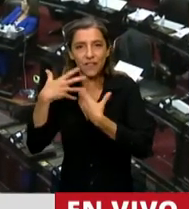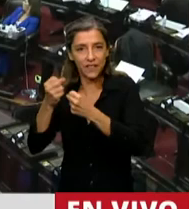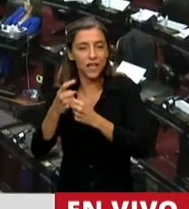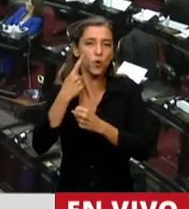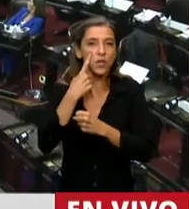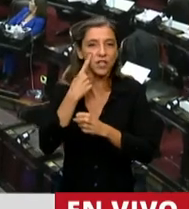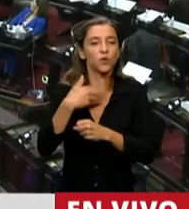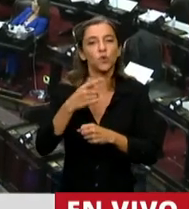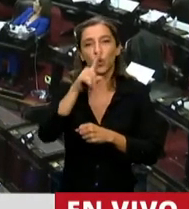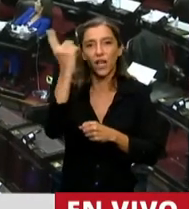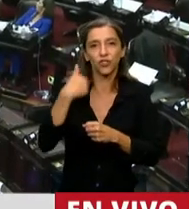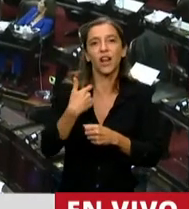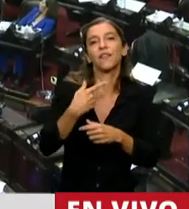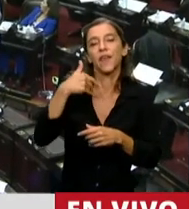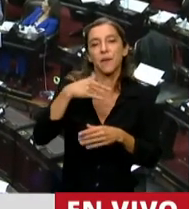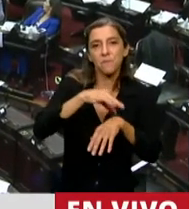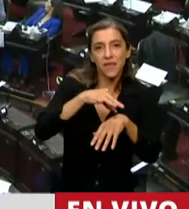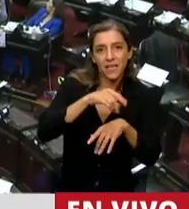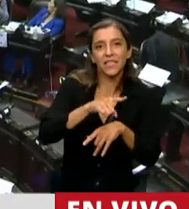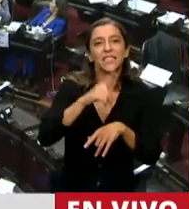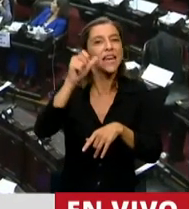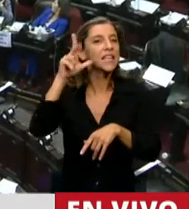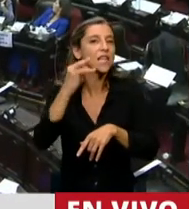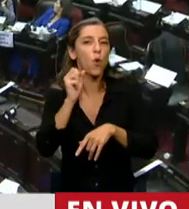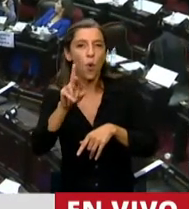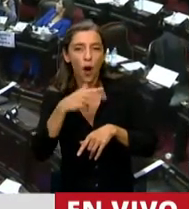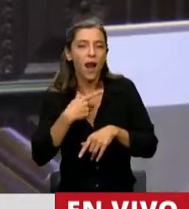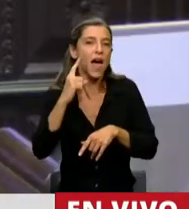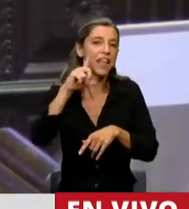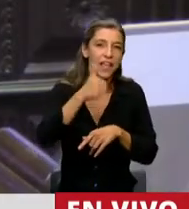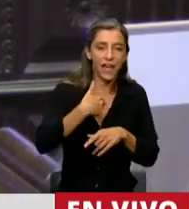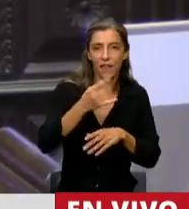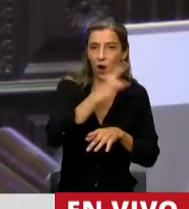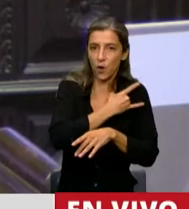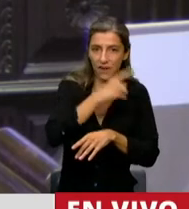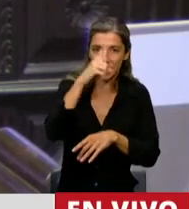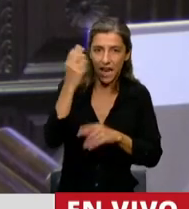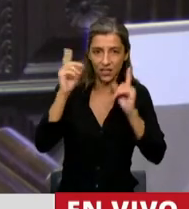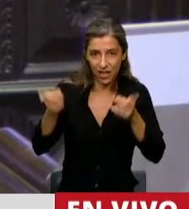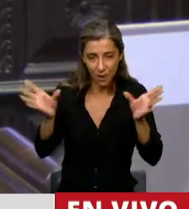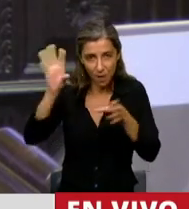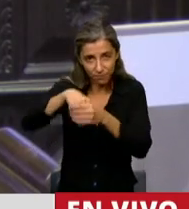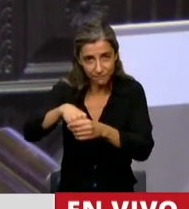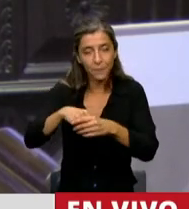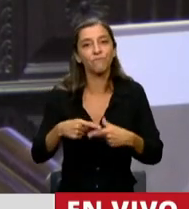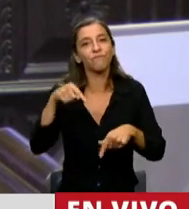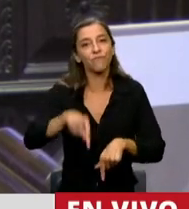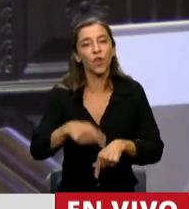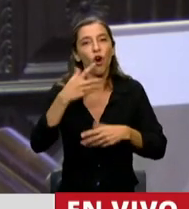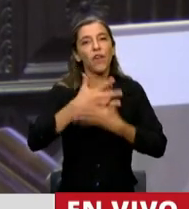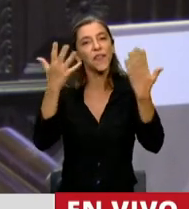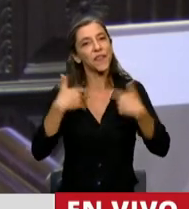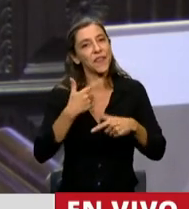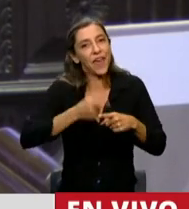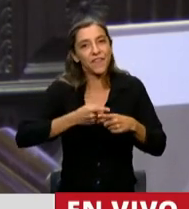Investigación de Medicina Molecular y Celular Aplicada INCA de la Universidad Nacional. Creo que es un día para festejar y creo que es un día en donde